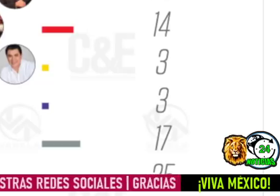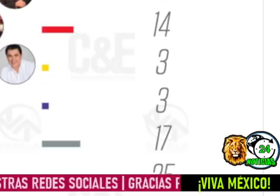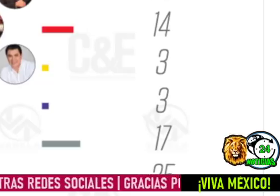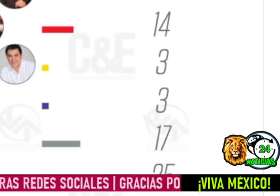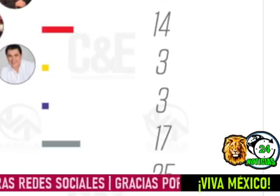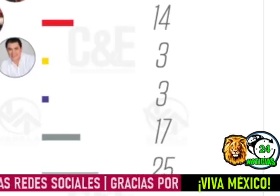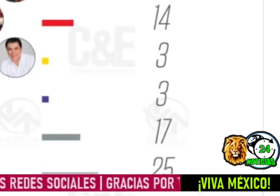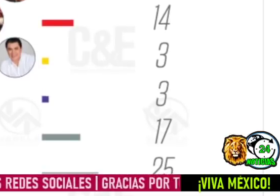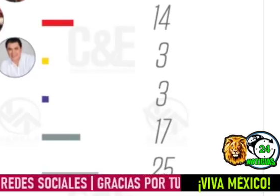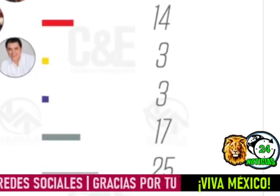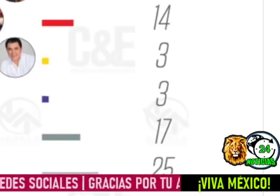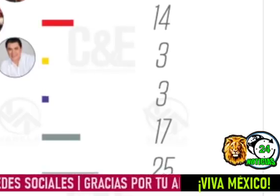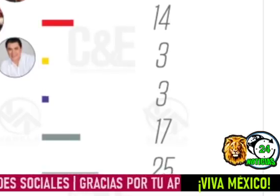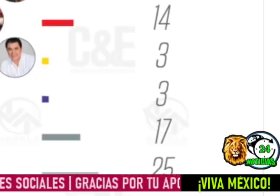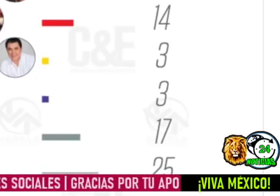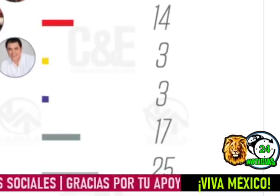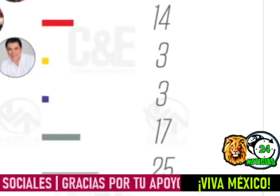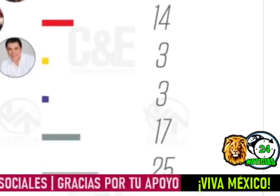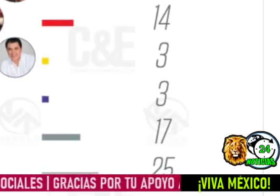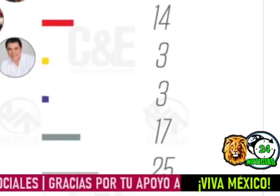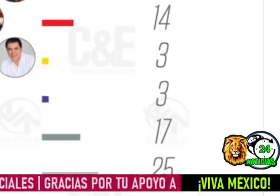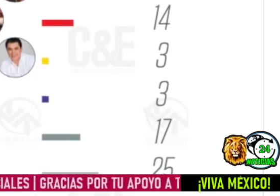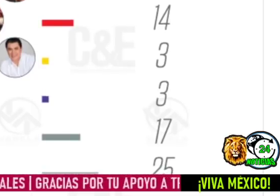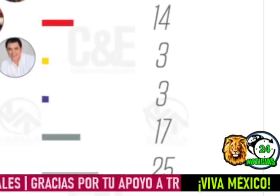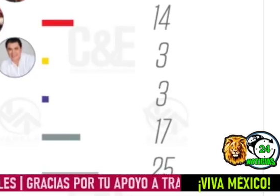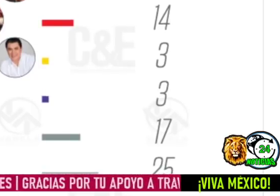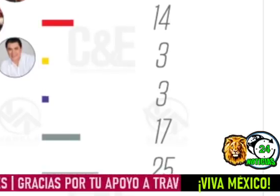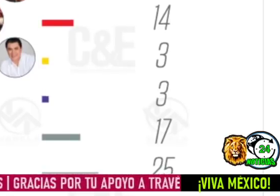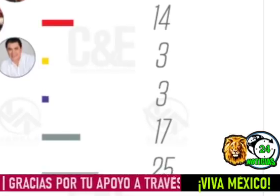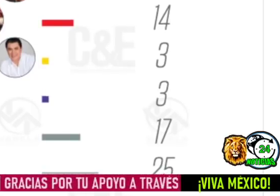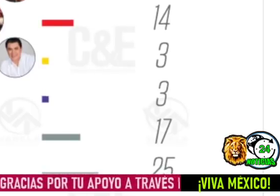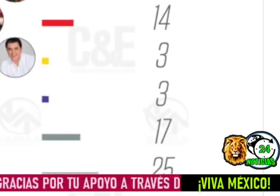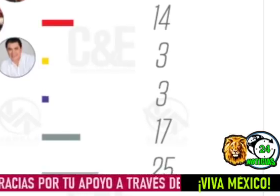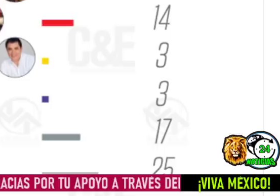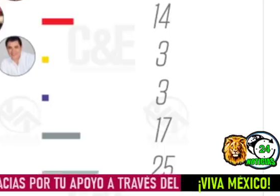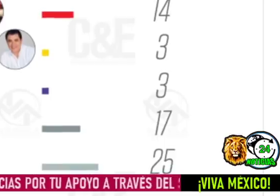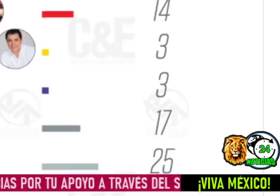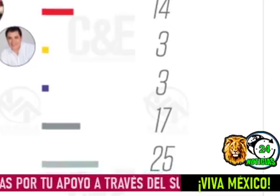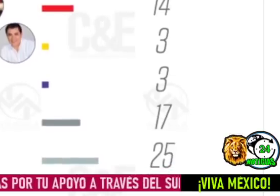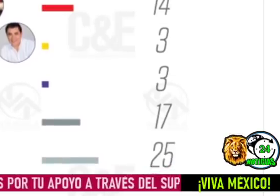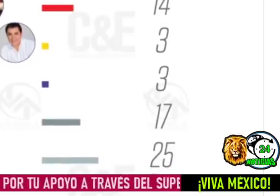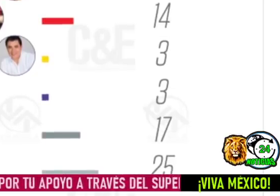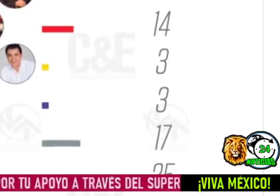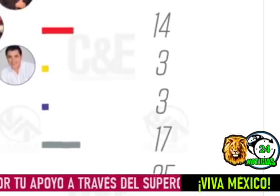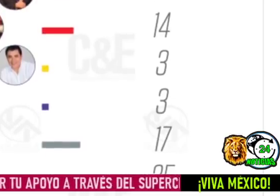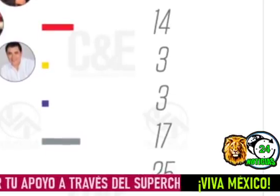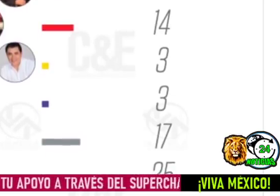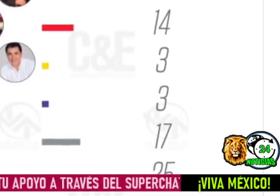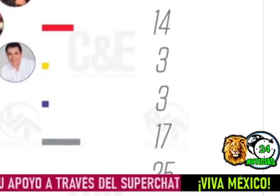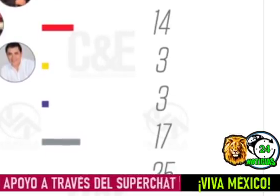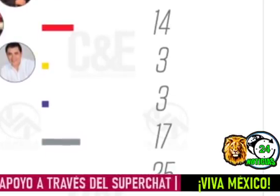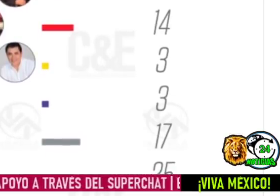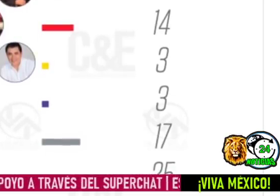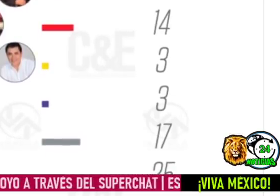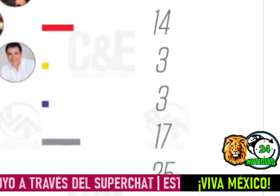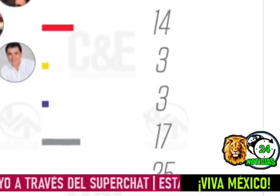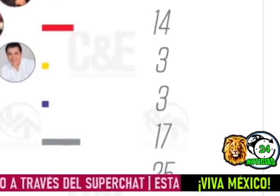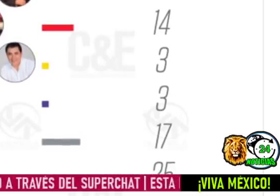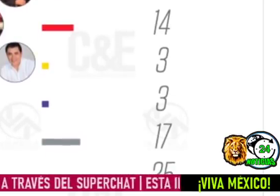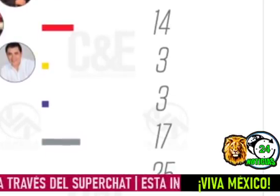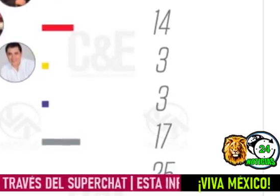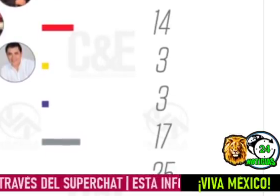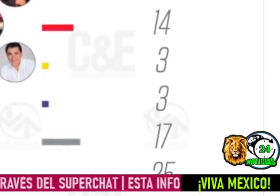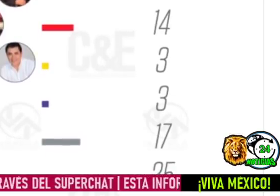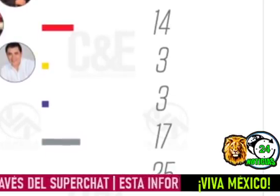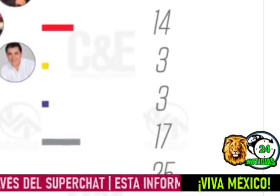entre candidatos top, si los candidatos fueran, ¿quién les gustaría que fuera su próximo gobernador? Curiosamente,